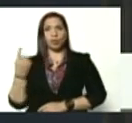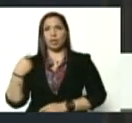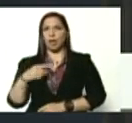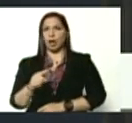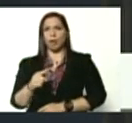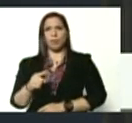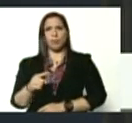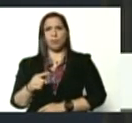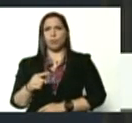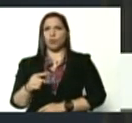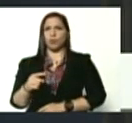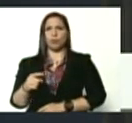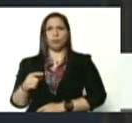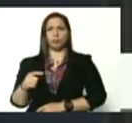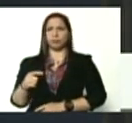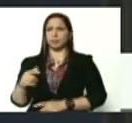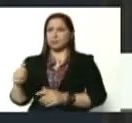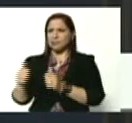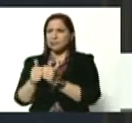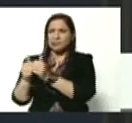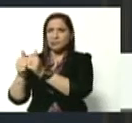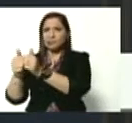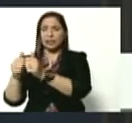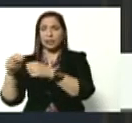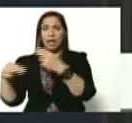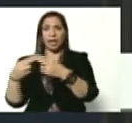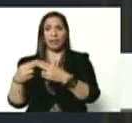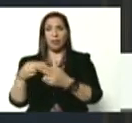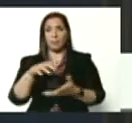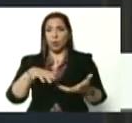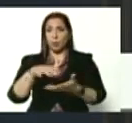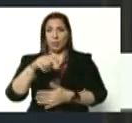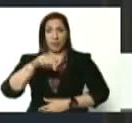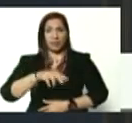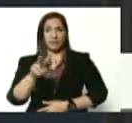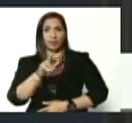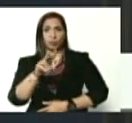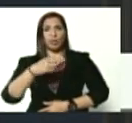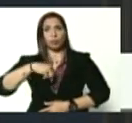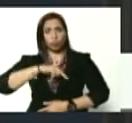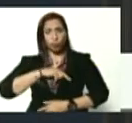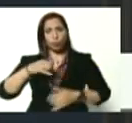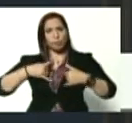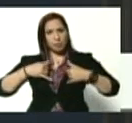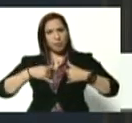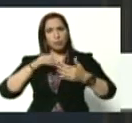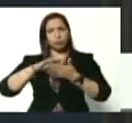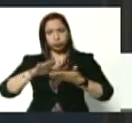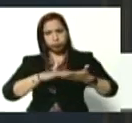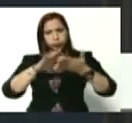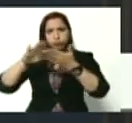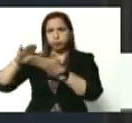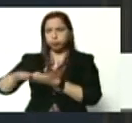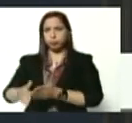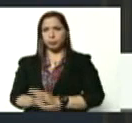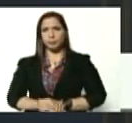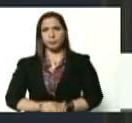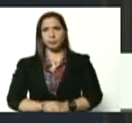de nadie que los asuntos internos de venezuela los resolvemos los venezolanos y las venezolanas